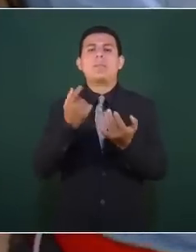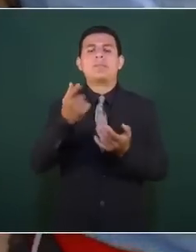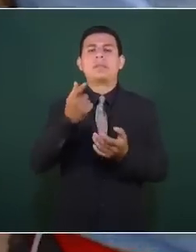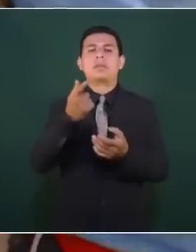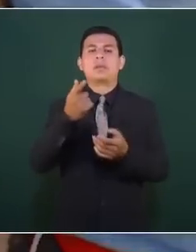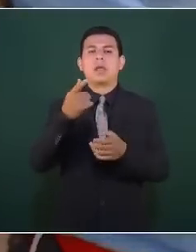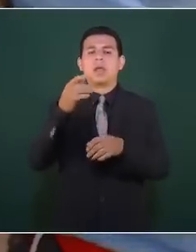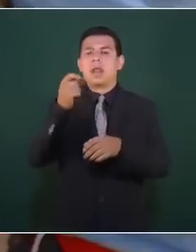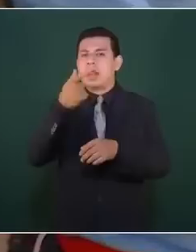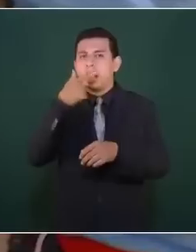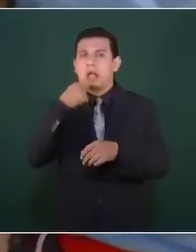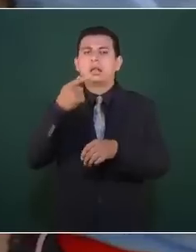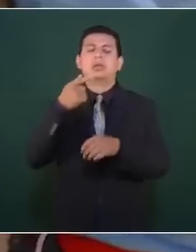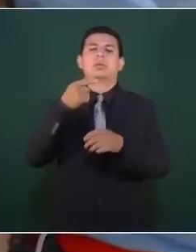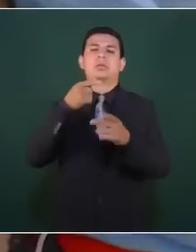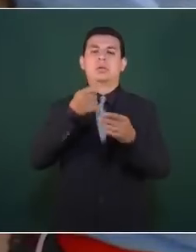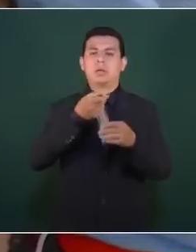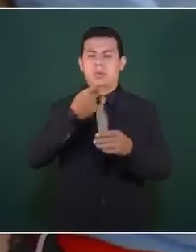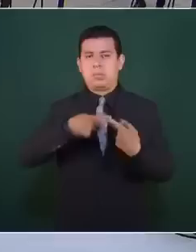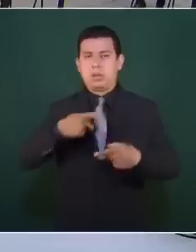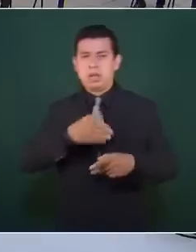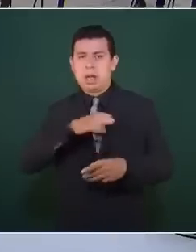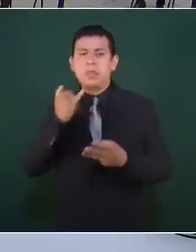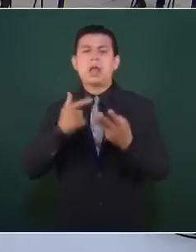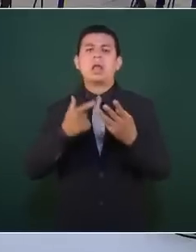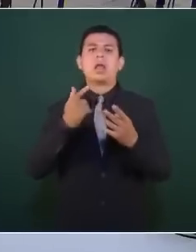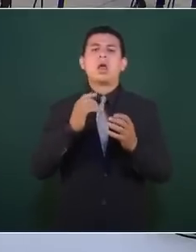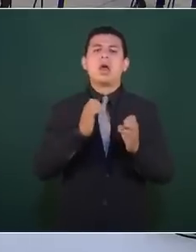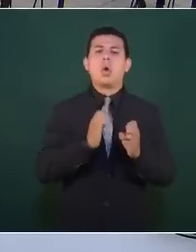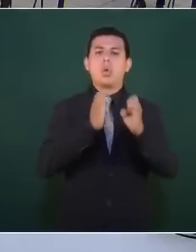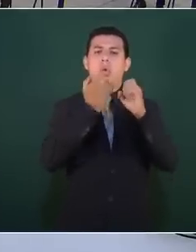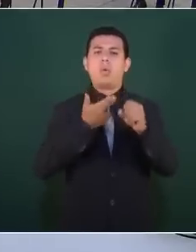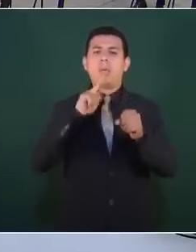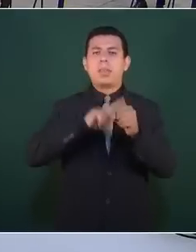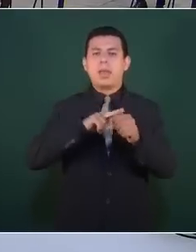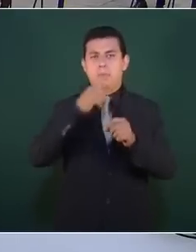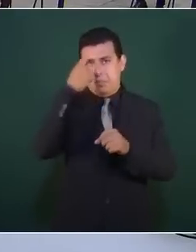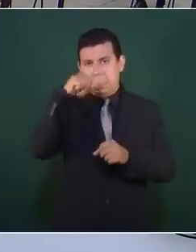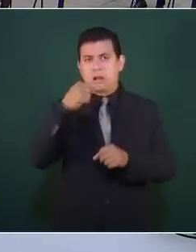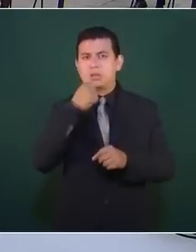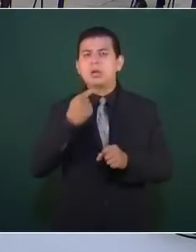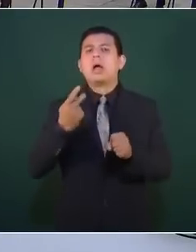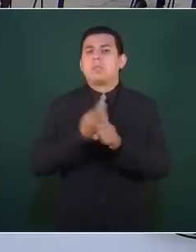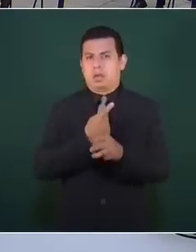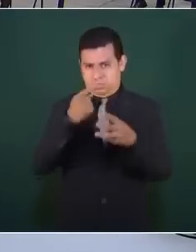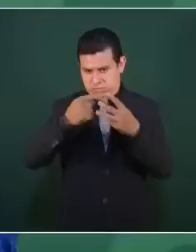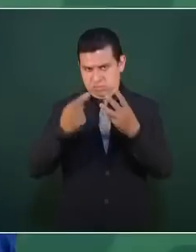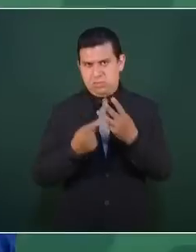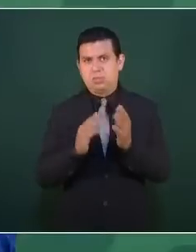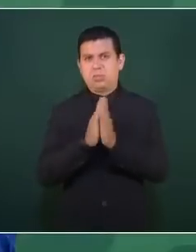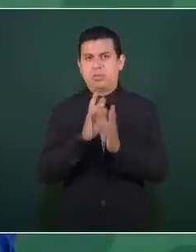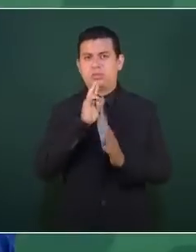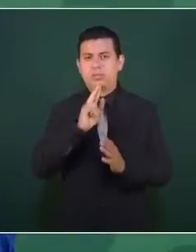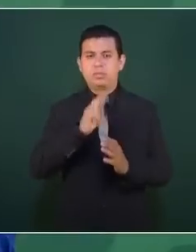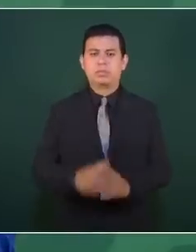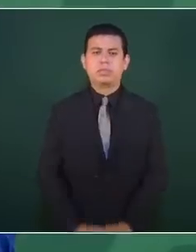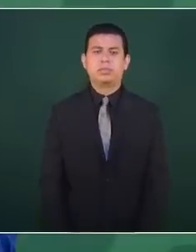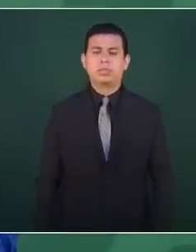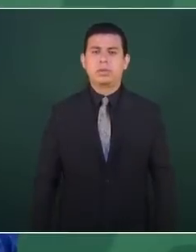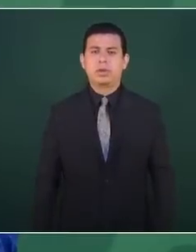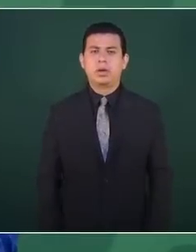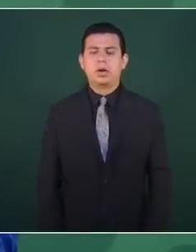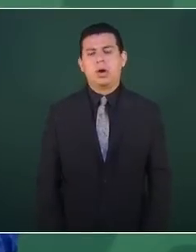Hospital de la Niñez, que entiendo también había problemas? Gracias. Bueno, el balance sobre la CELAC es muy